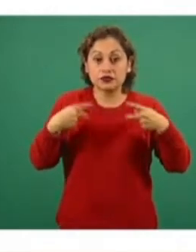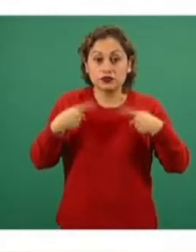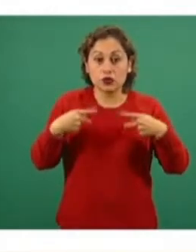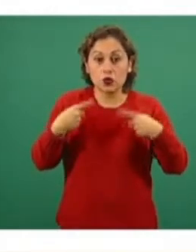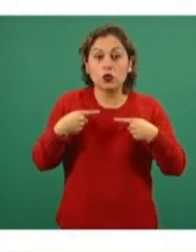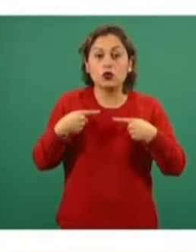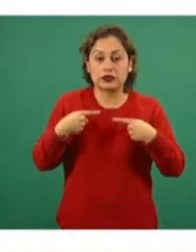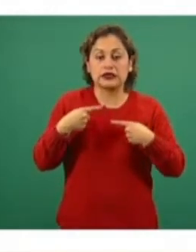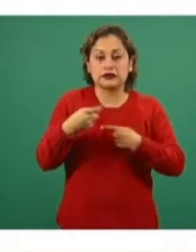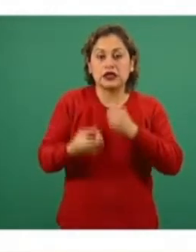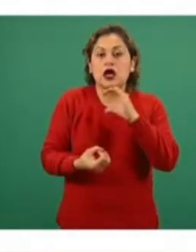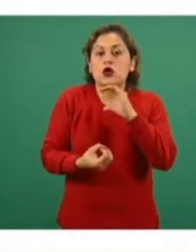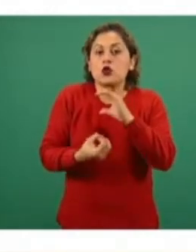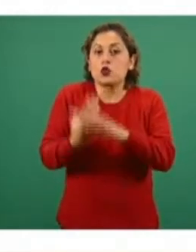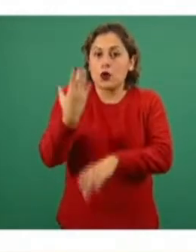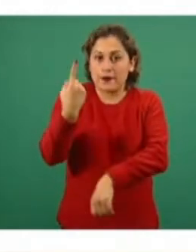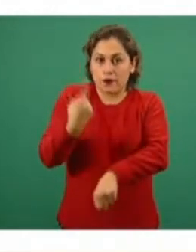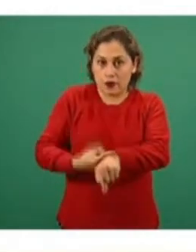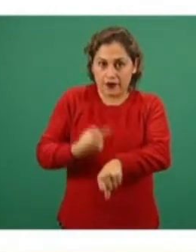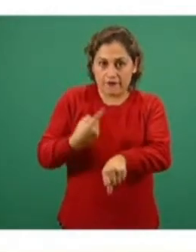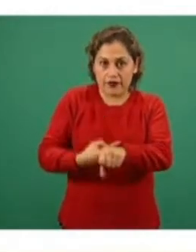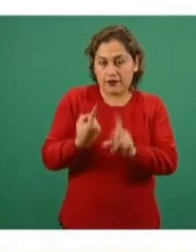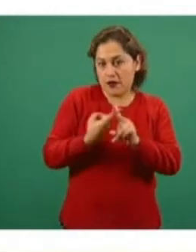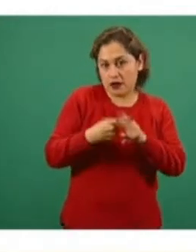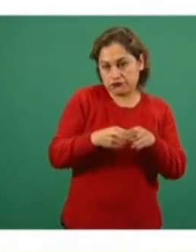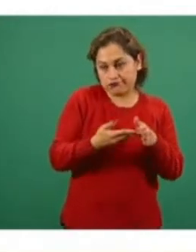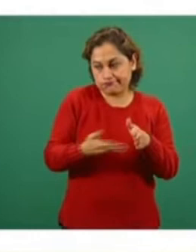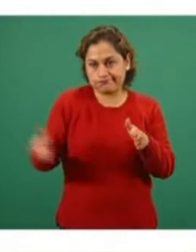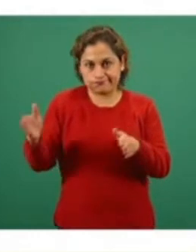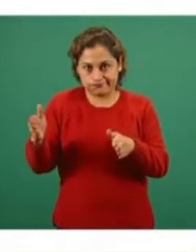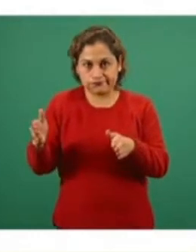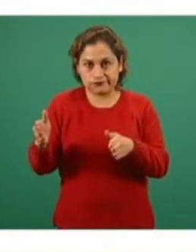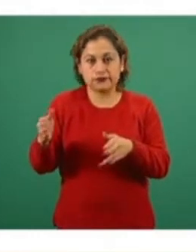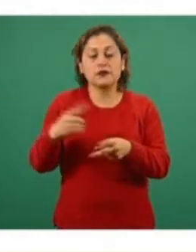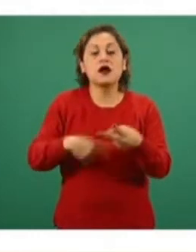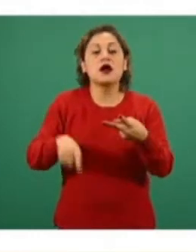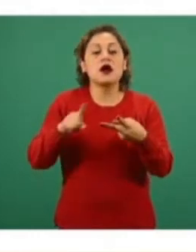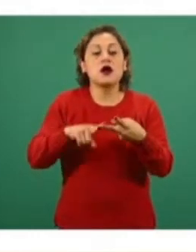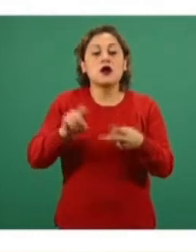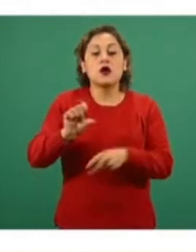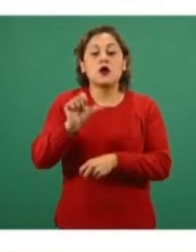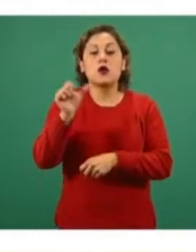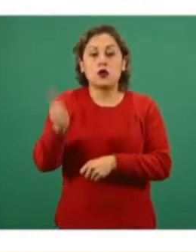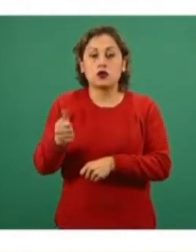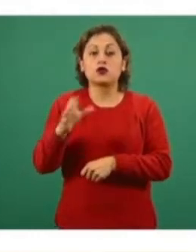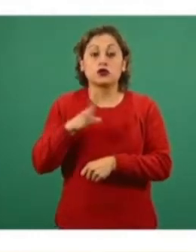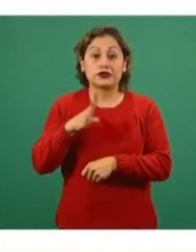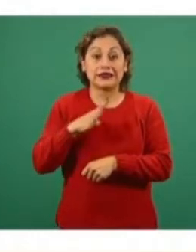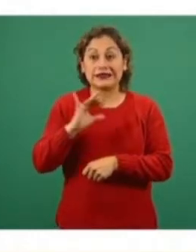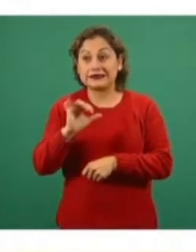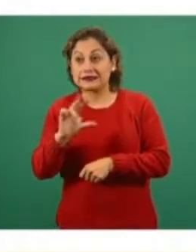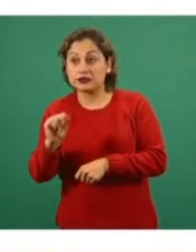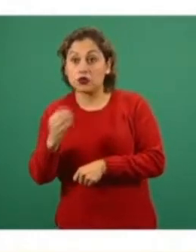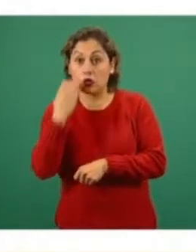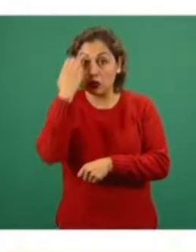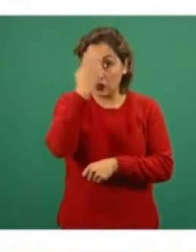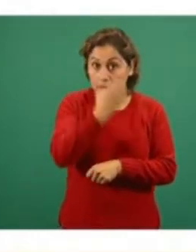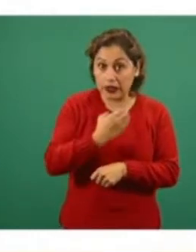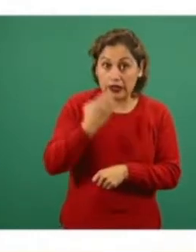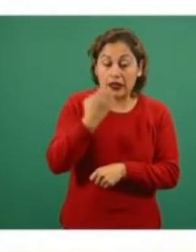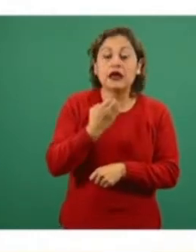de los casos nuevos de acuerdo al inicio de síntomas, por otro lado la positividad y por otro lado esta tasa de